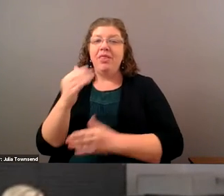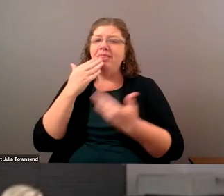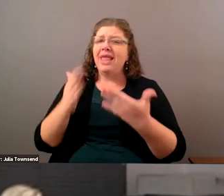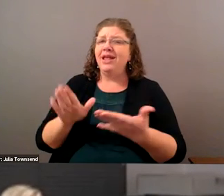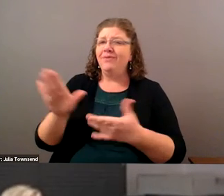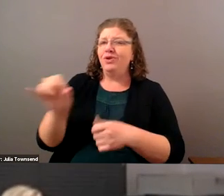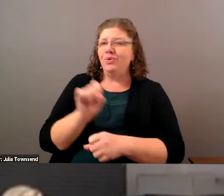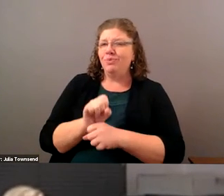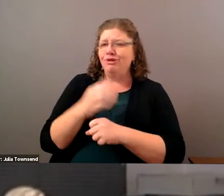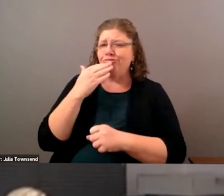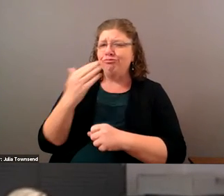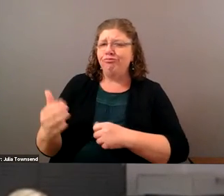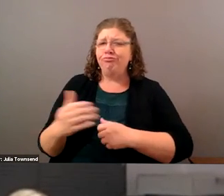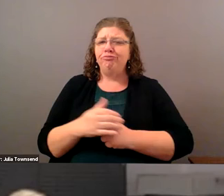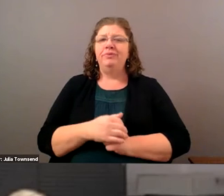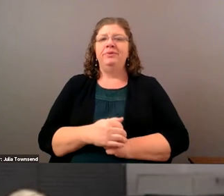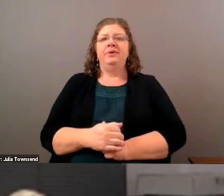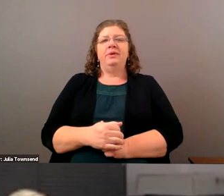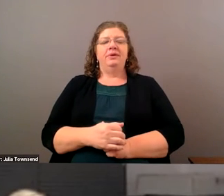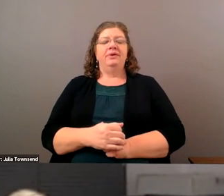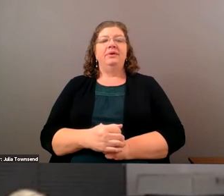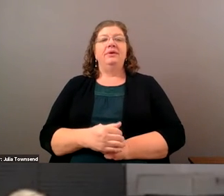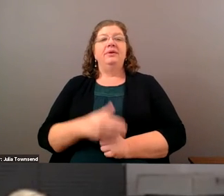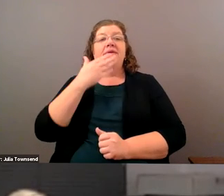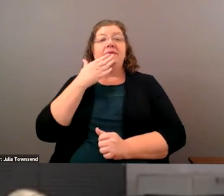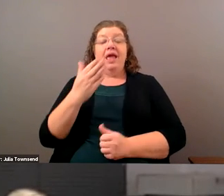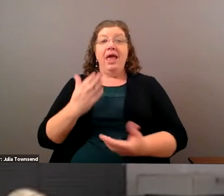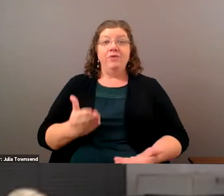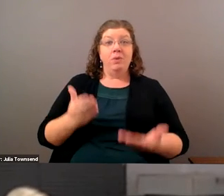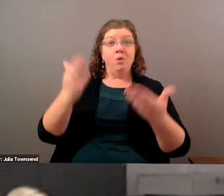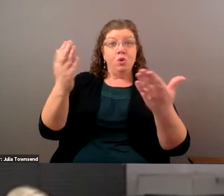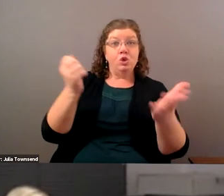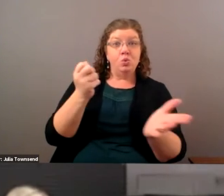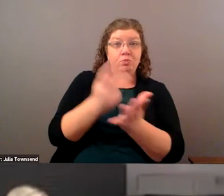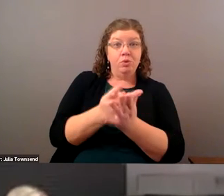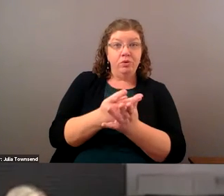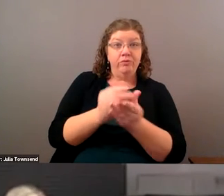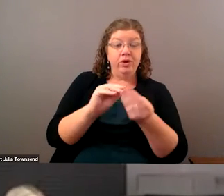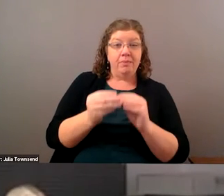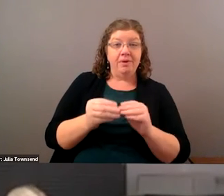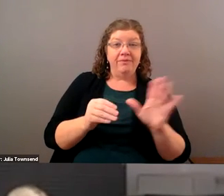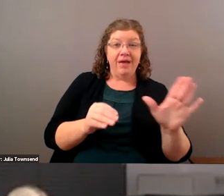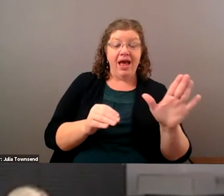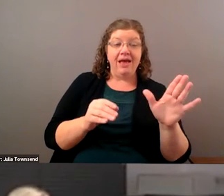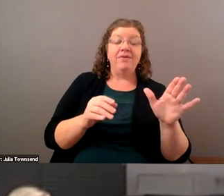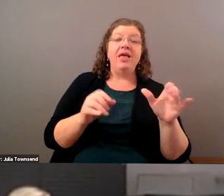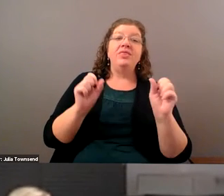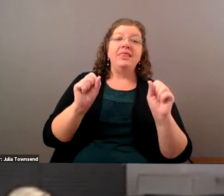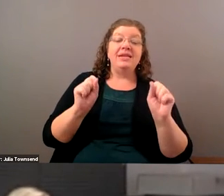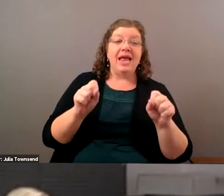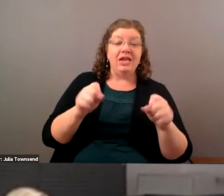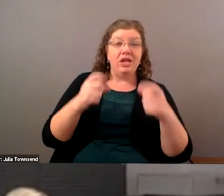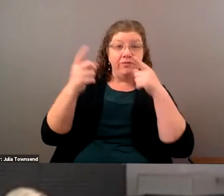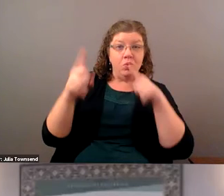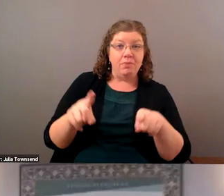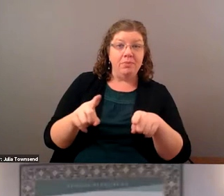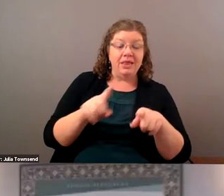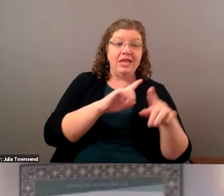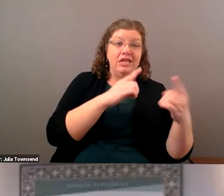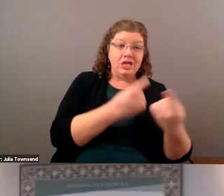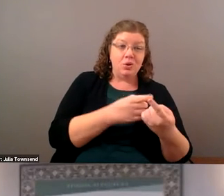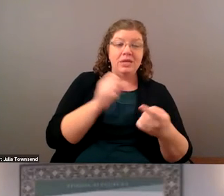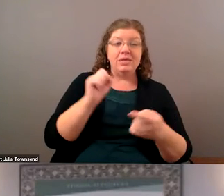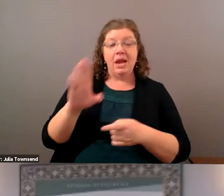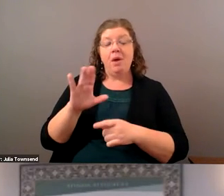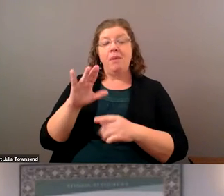Gracias. ¿Alguien puede presentar una moción de aprobar el acuerdo 5, el acuerdo tentativo entre el Distrito Escolar Unificado de Santa Bárbara y la Asociación de Maestros de Santa Bárbara?